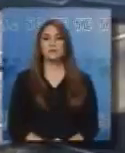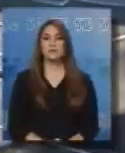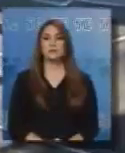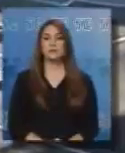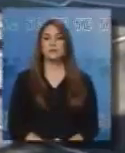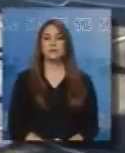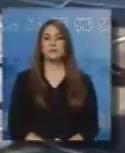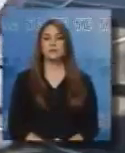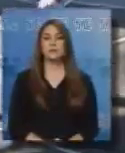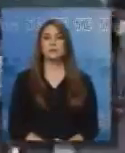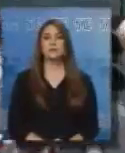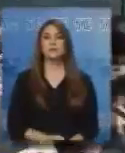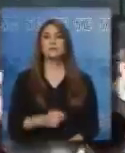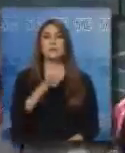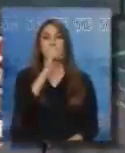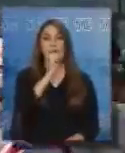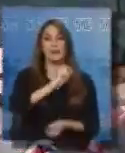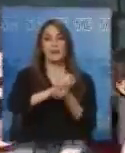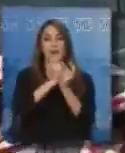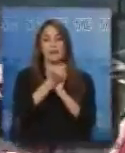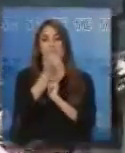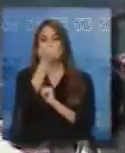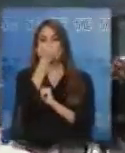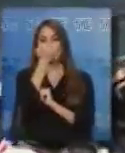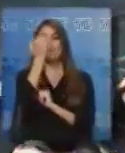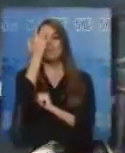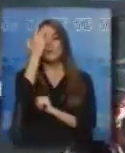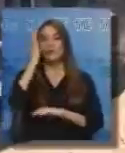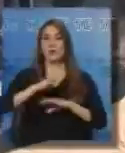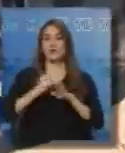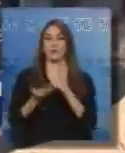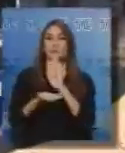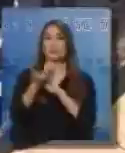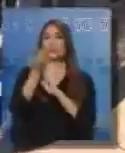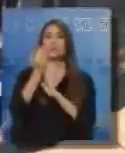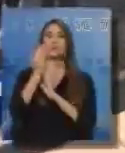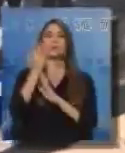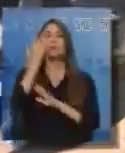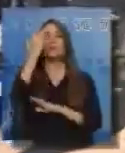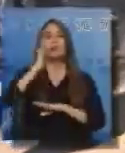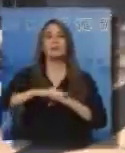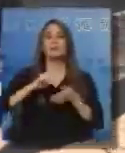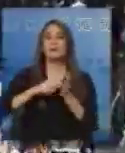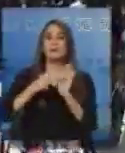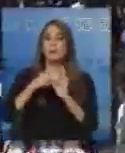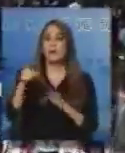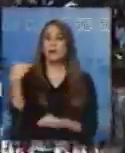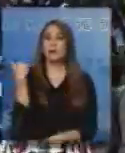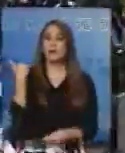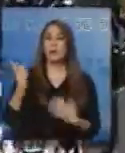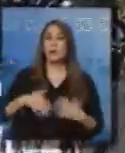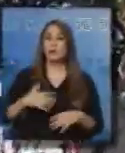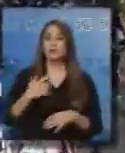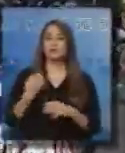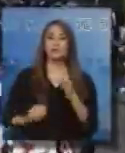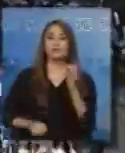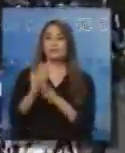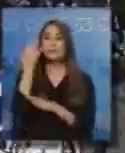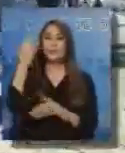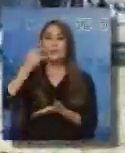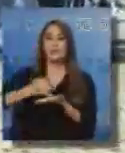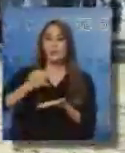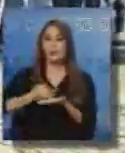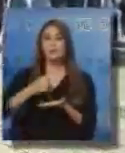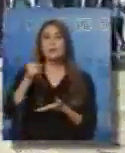tras la declaratoria de alerta naranja y posteriormente roja por el supuesto incremento de la actividad del volcán Cotopaxi, estudiantes del Colegio Juan de Salinas de Jacinto